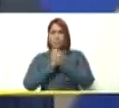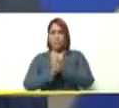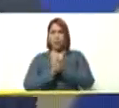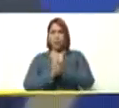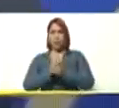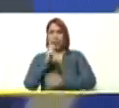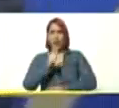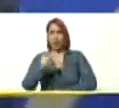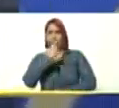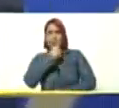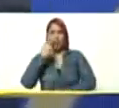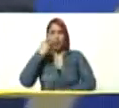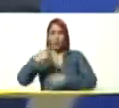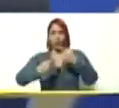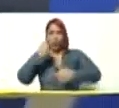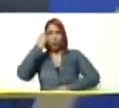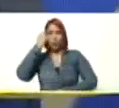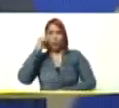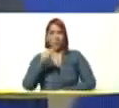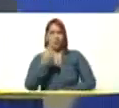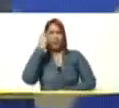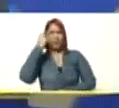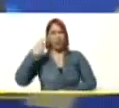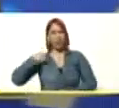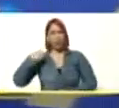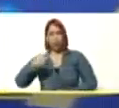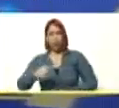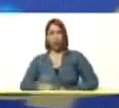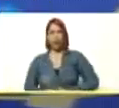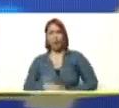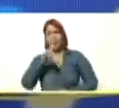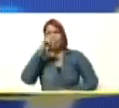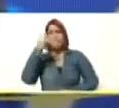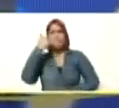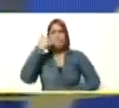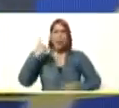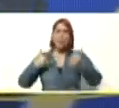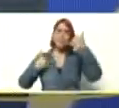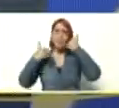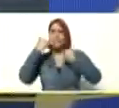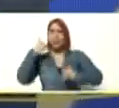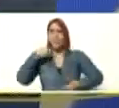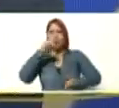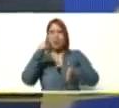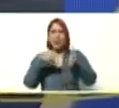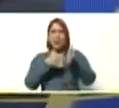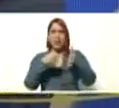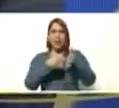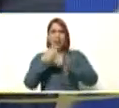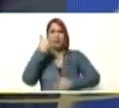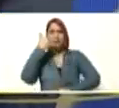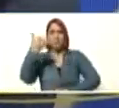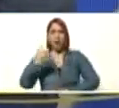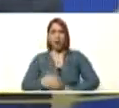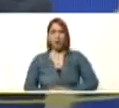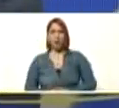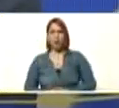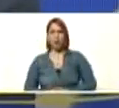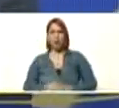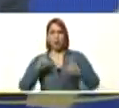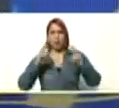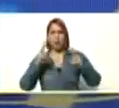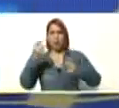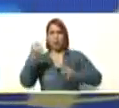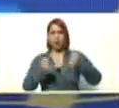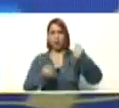ejemplo. El primer día, yo tuve 1000 llamadas del 1x10 en la parte de transporte. A la